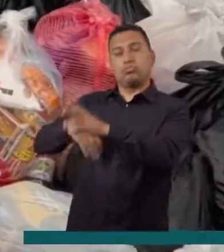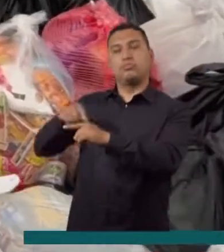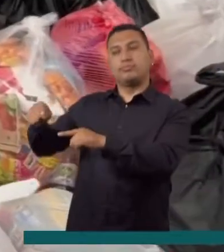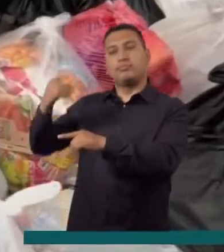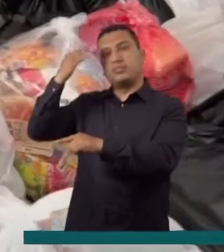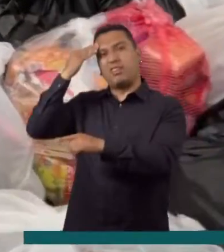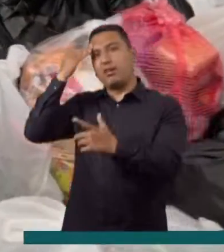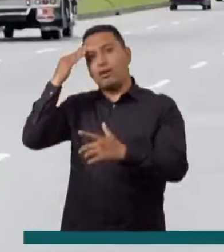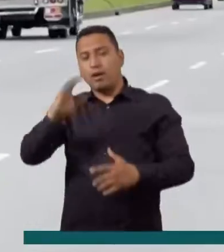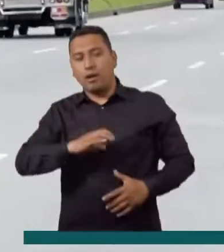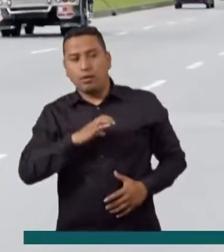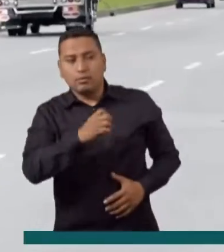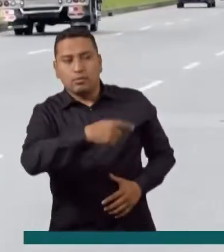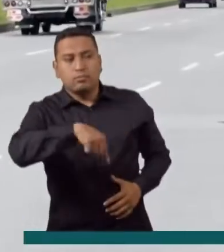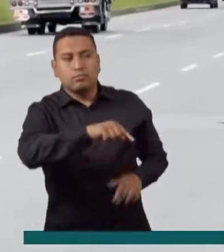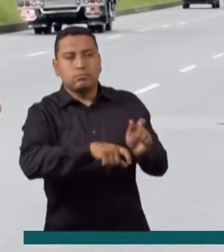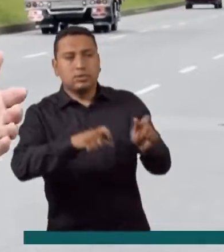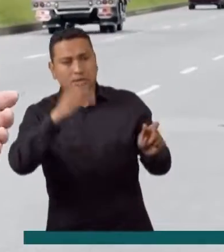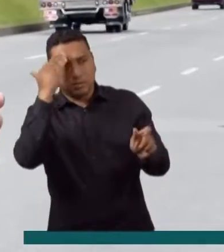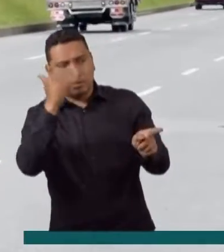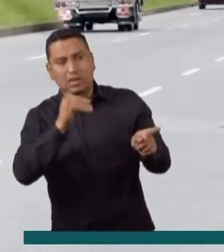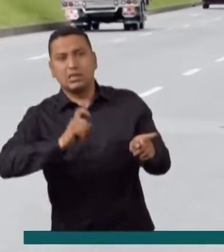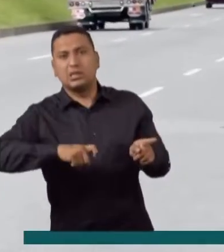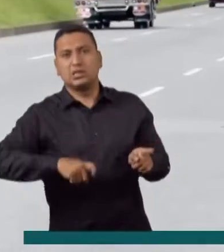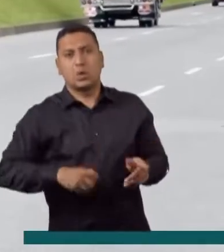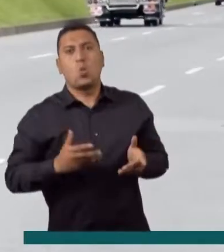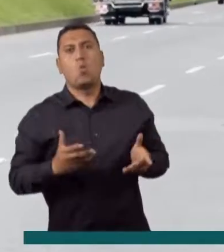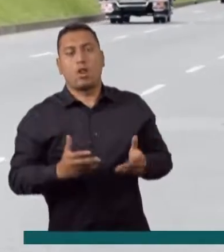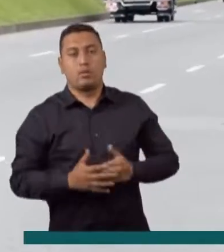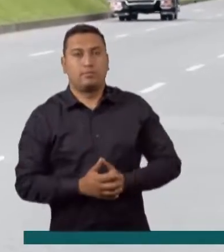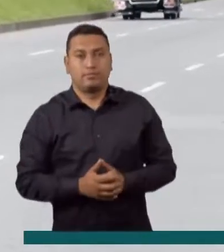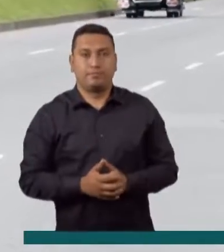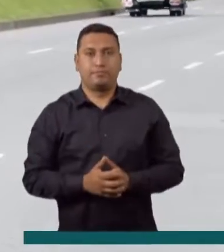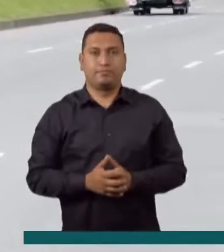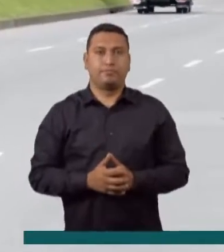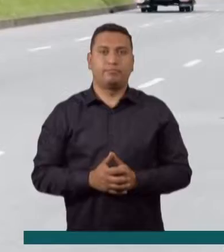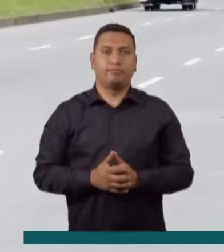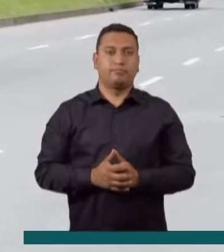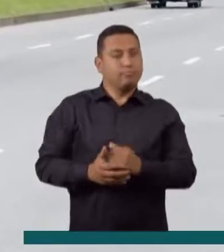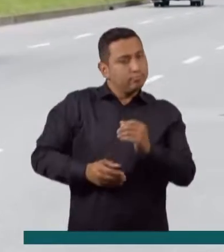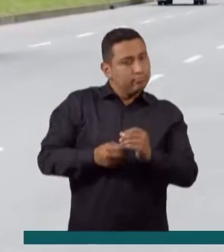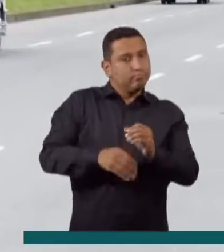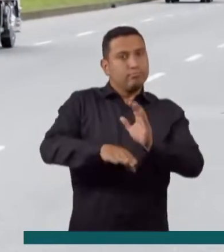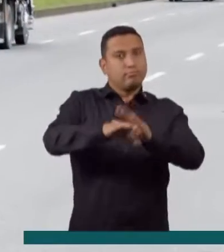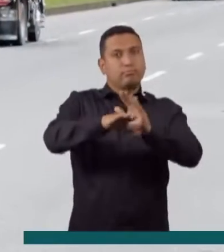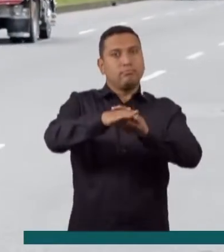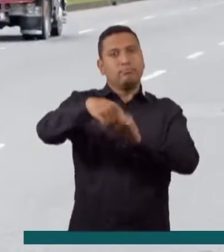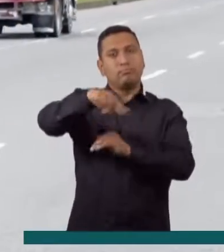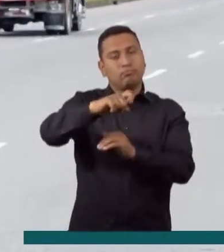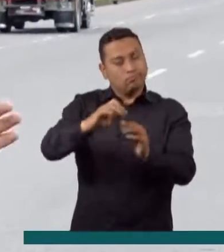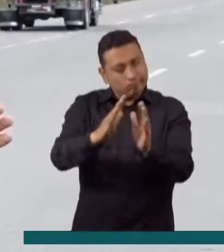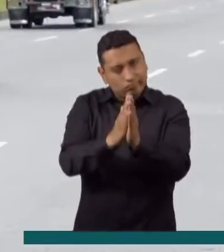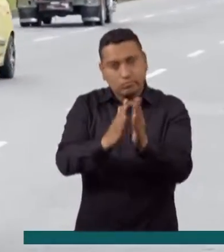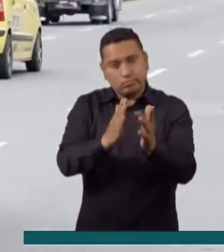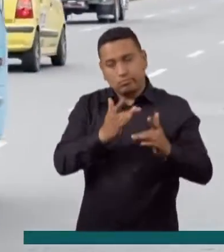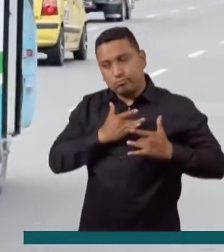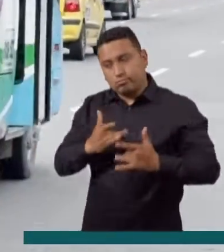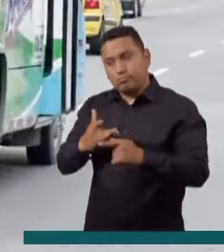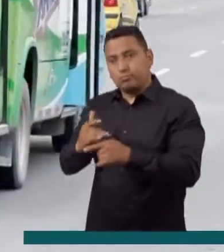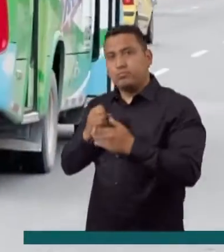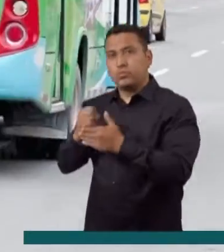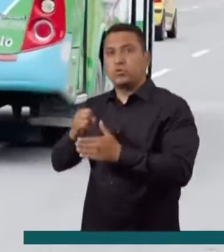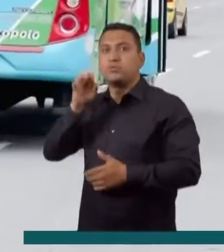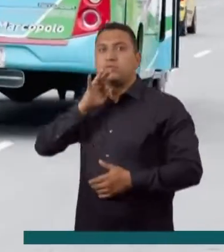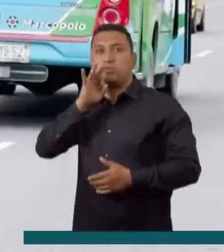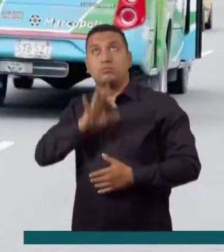las que necesitan. La invitación final es para que nos solidaricemos con esas personas que en Villavicencio y en todo el país